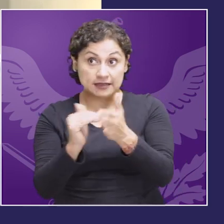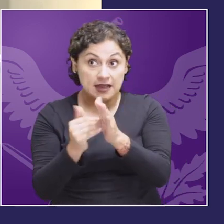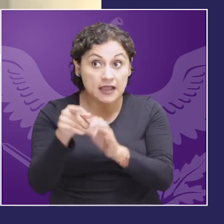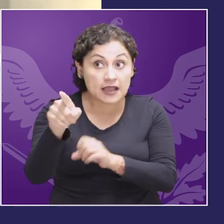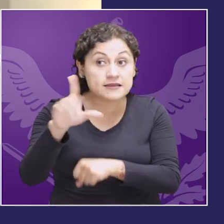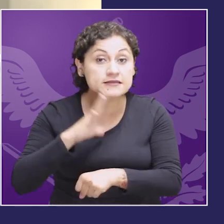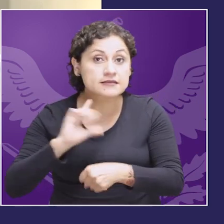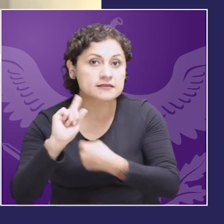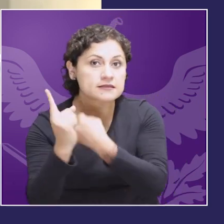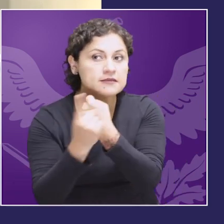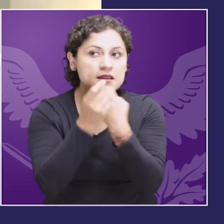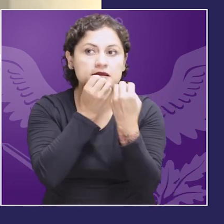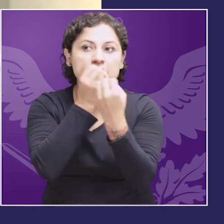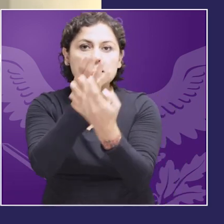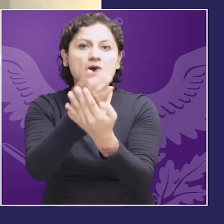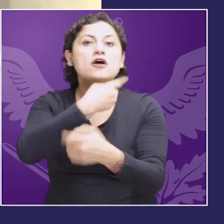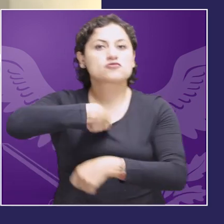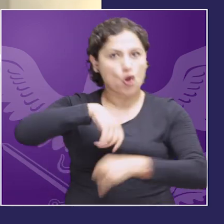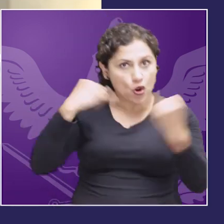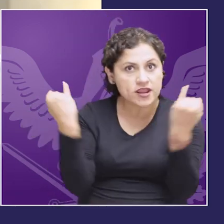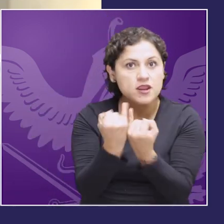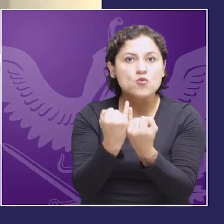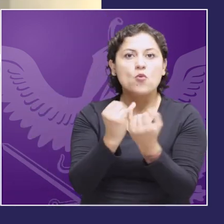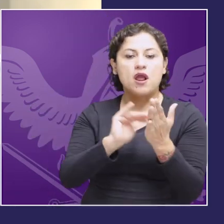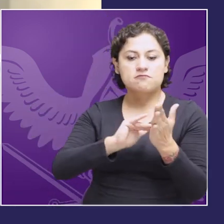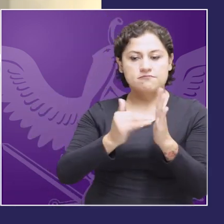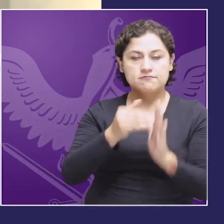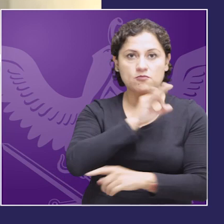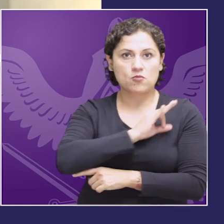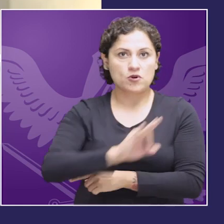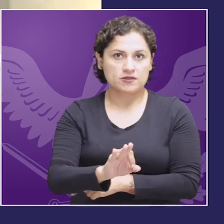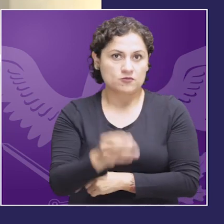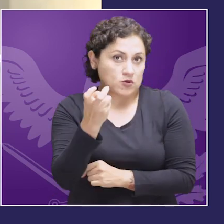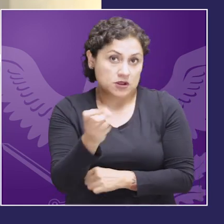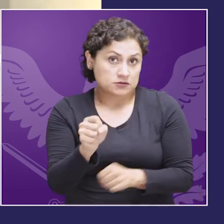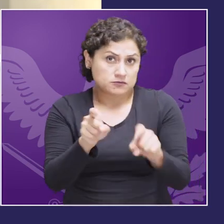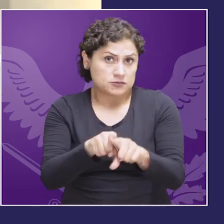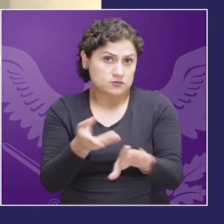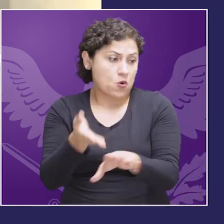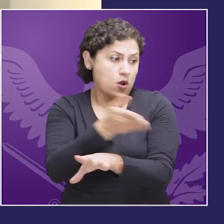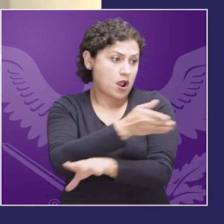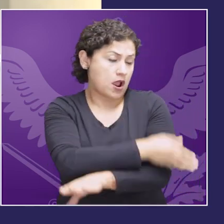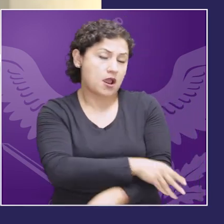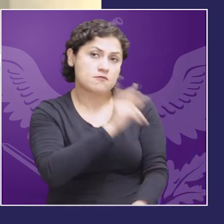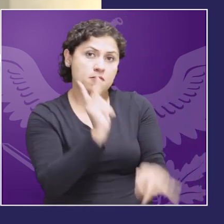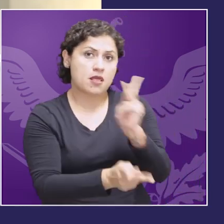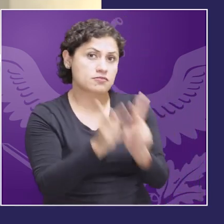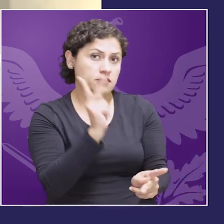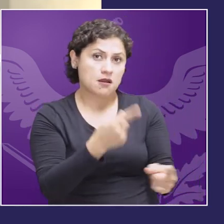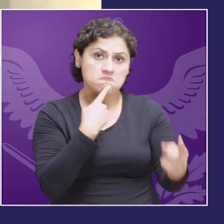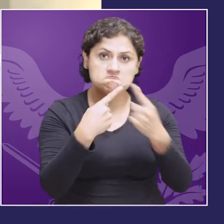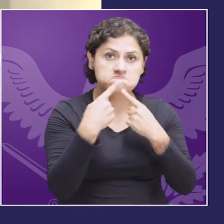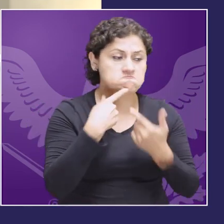que si ahí hay una estrategia, nosotros tenemos que tener una estrategia. Y esto es lo que hemos venido tratando